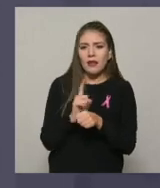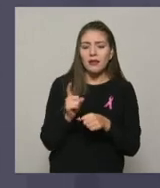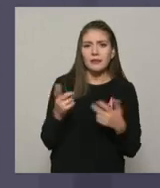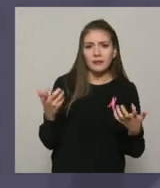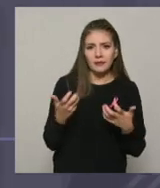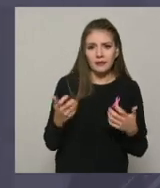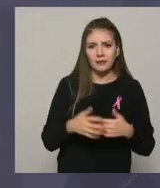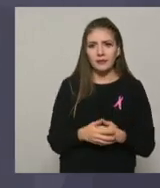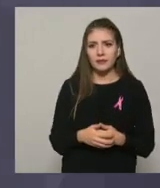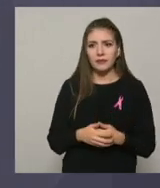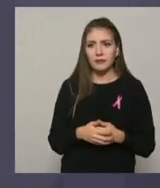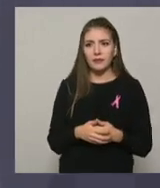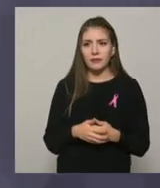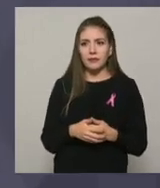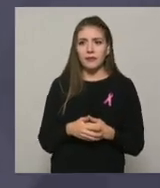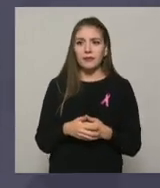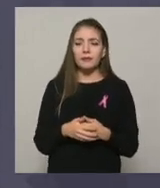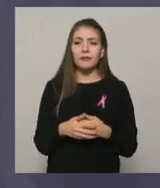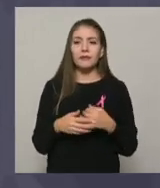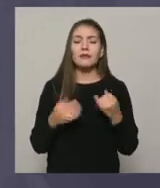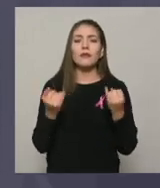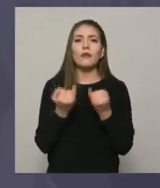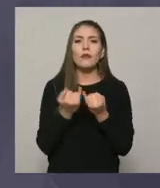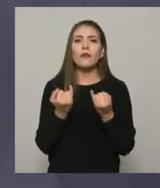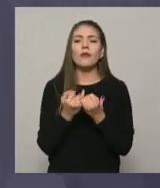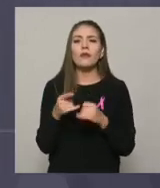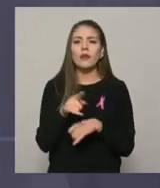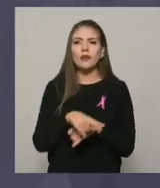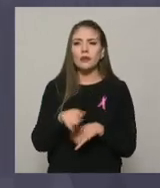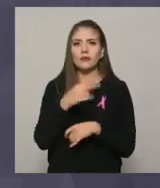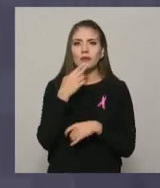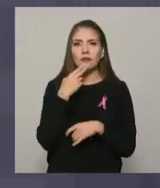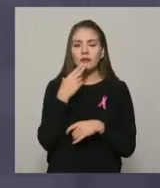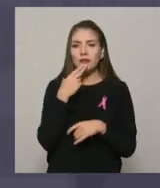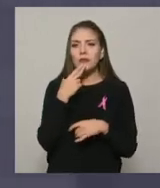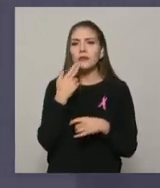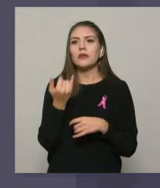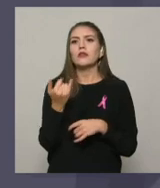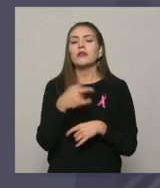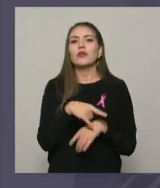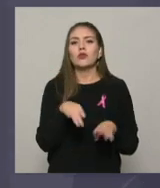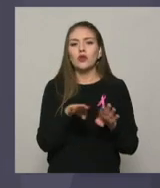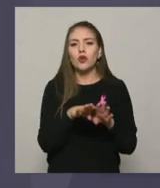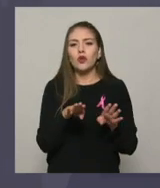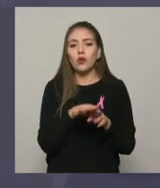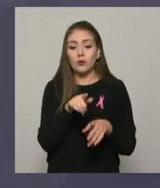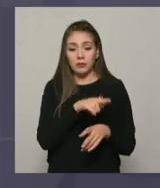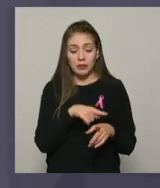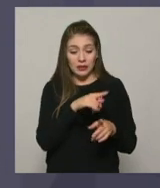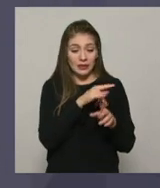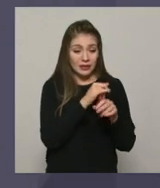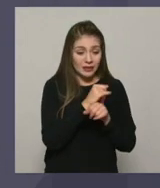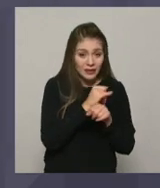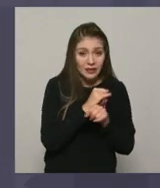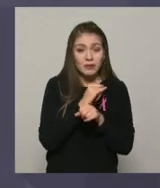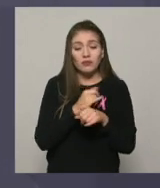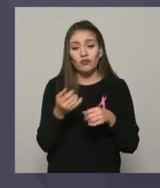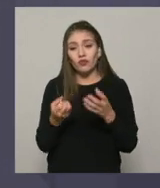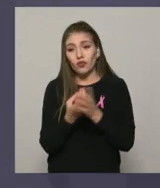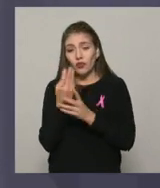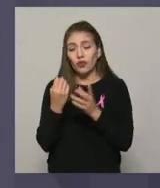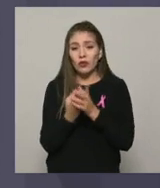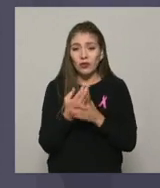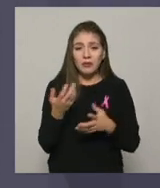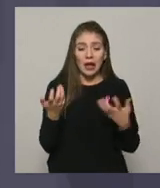que son y de algún modo cómo canalizar ese beneficio que va a obtener la sociedad a través de estos inventos y de estos proyectos